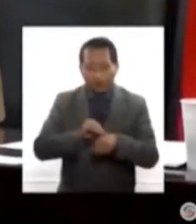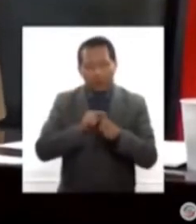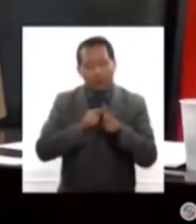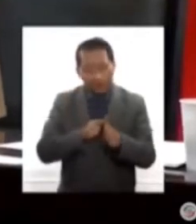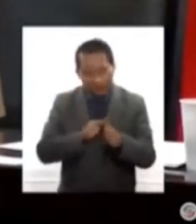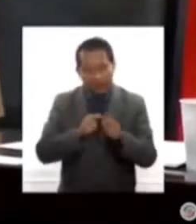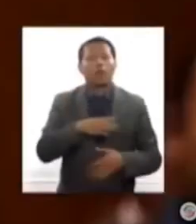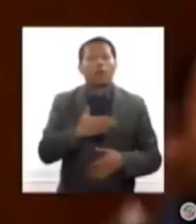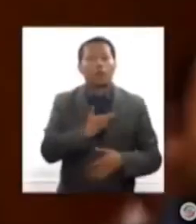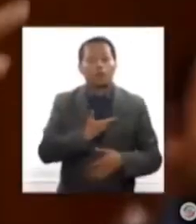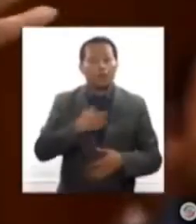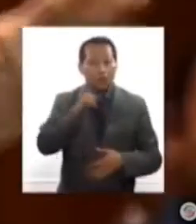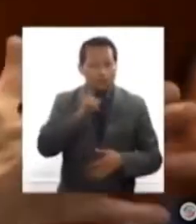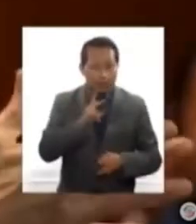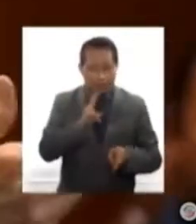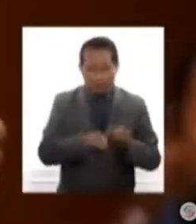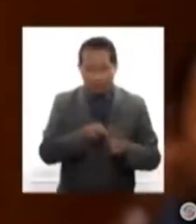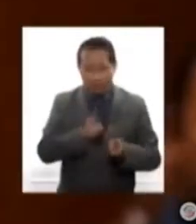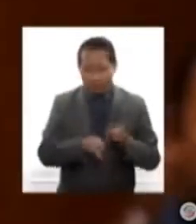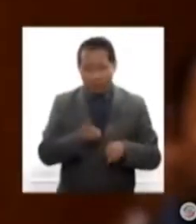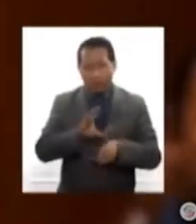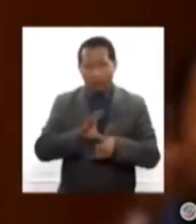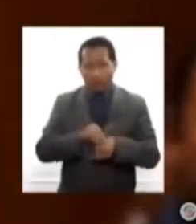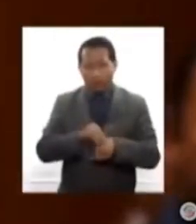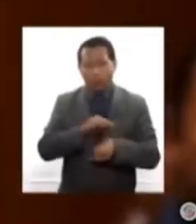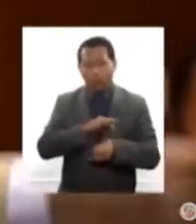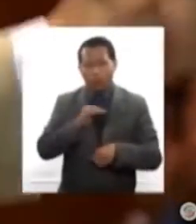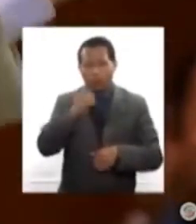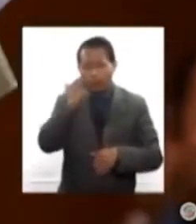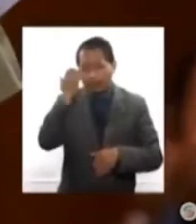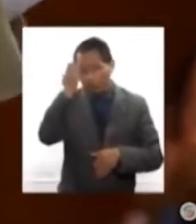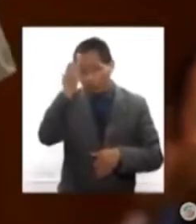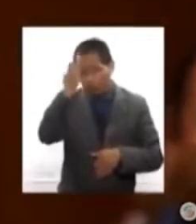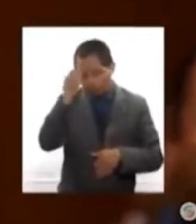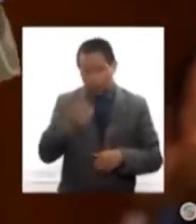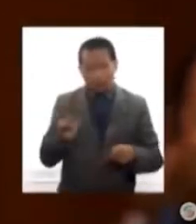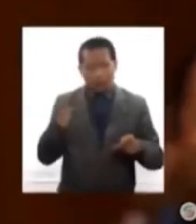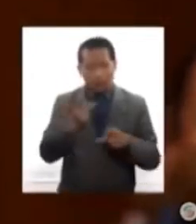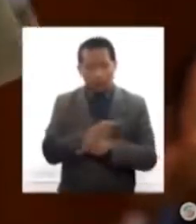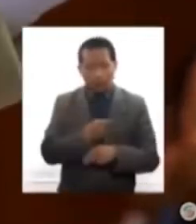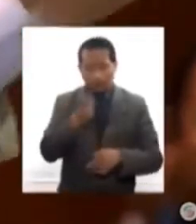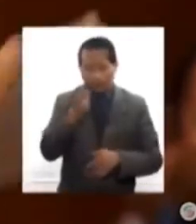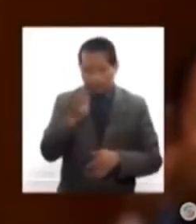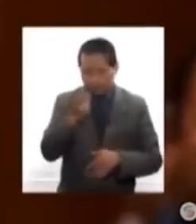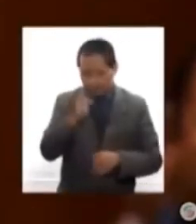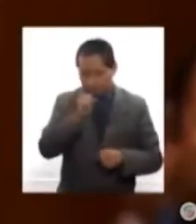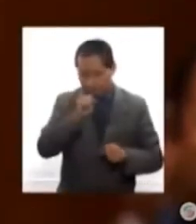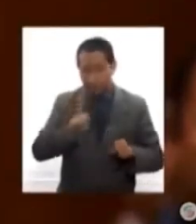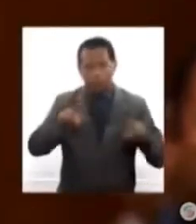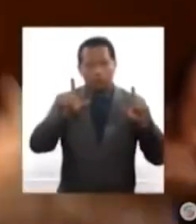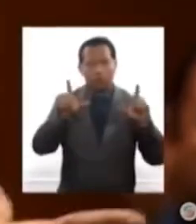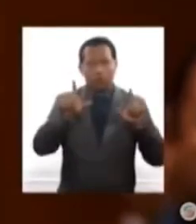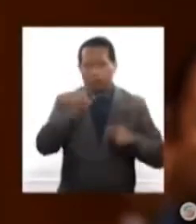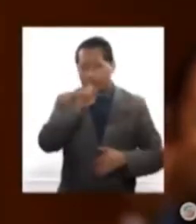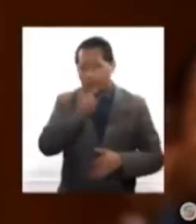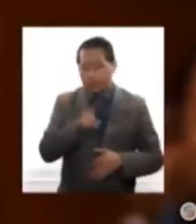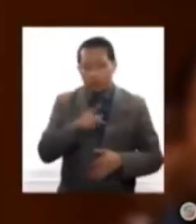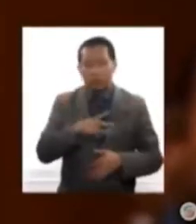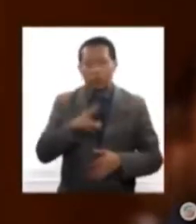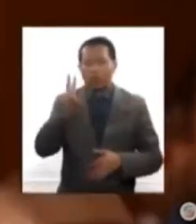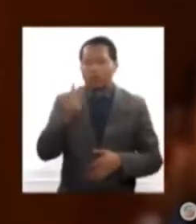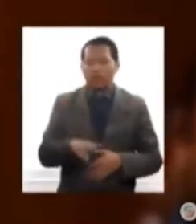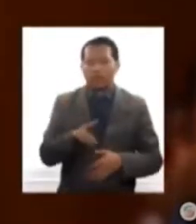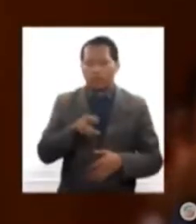papel es preservar el orden y la continuidad de la sesión. Yo no puedo pasar por encima de